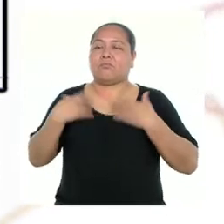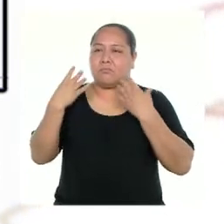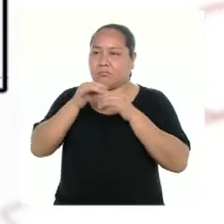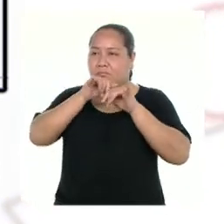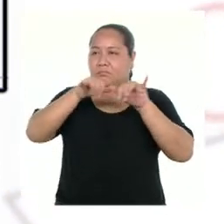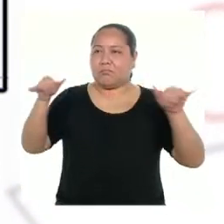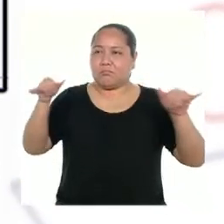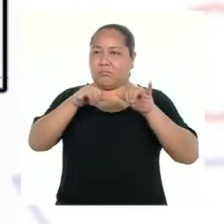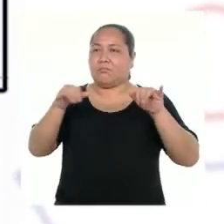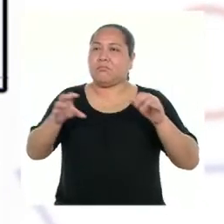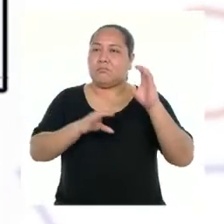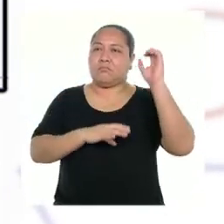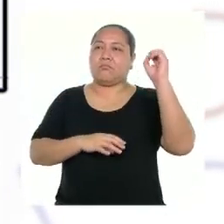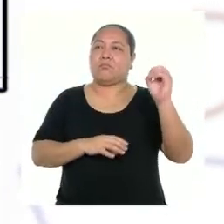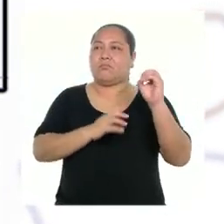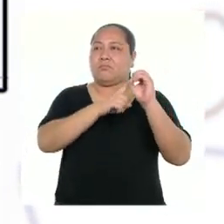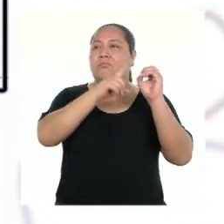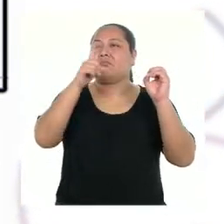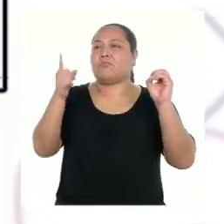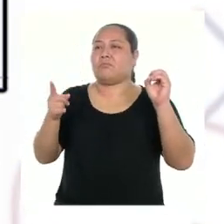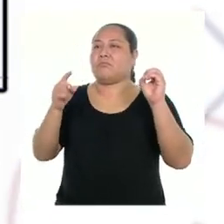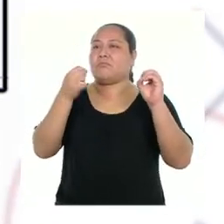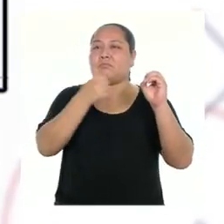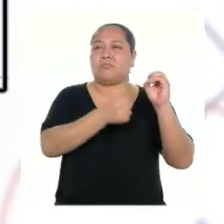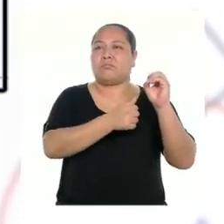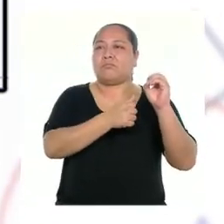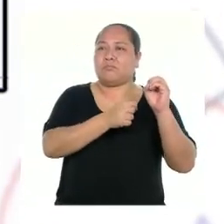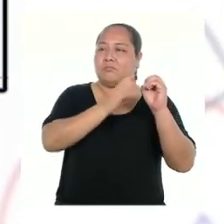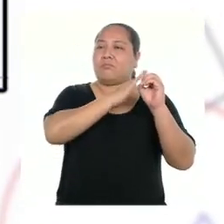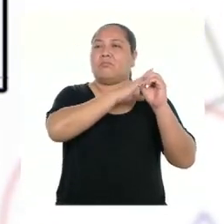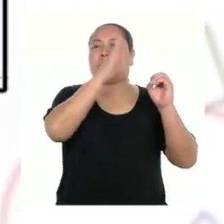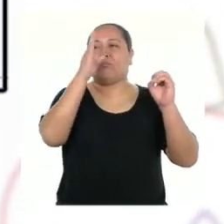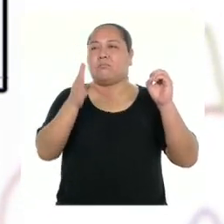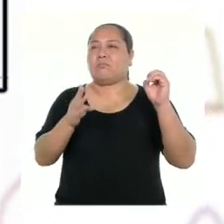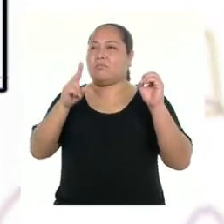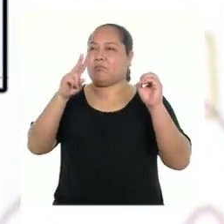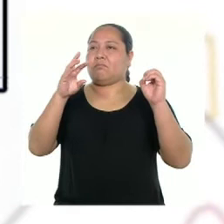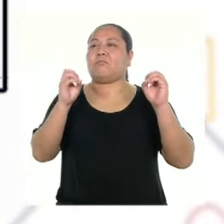medir distancias de 0 hasta 10 kilómetros, o hasta 20